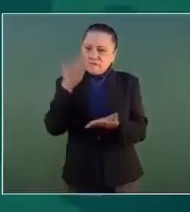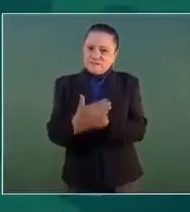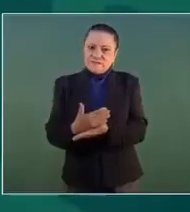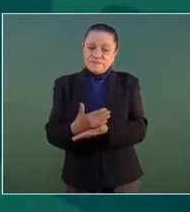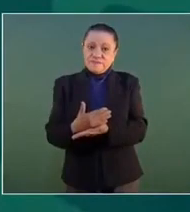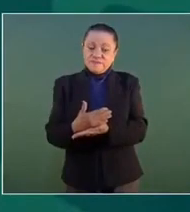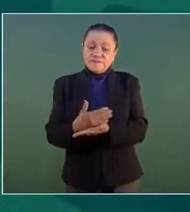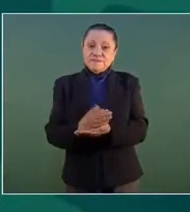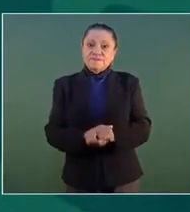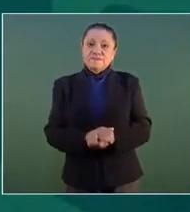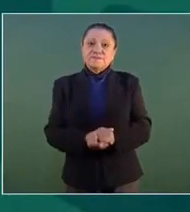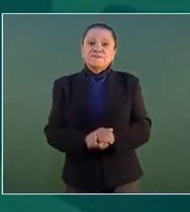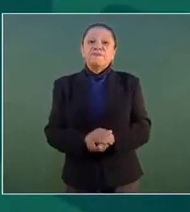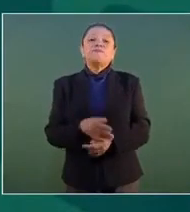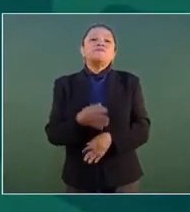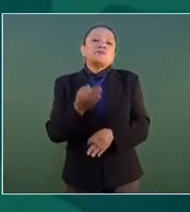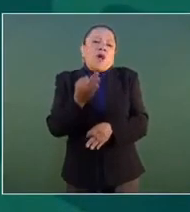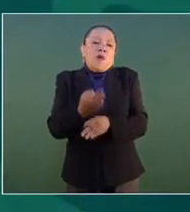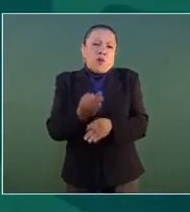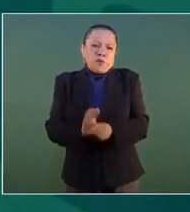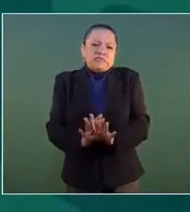y estamos